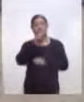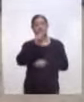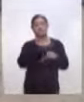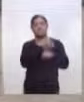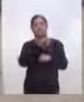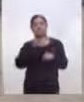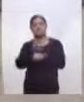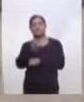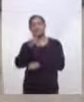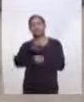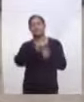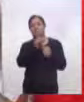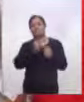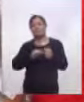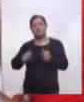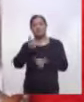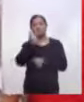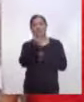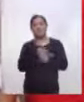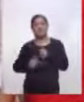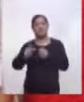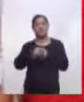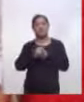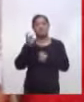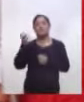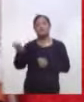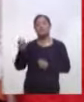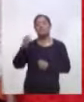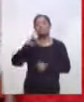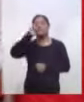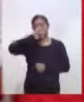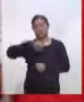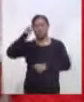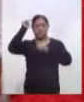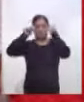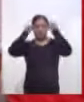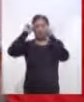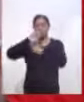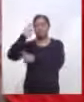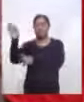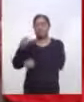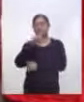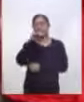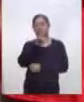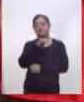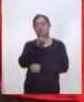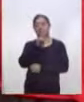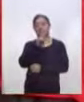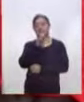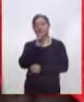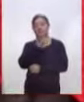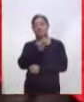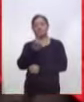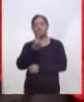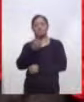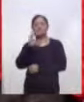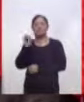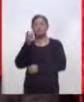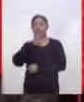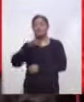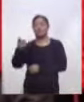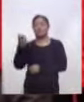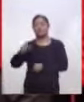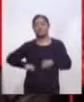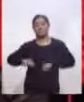República Mexicana y 6 países. En el evento, el secretario de Turismo Federal, Miguel Torruco Márquez, explicó que esta actividad busca preservar